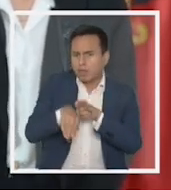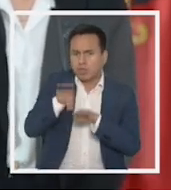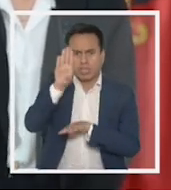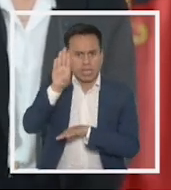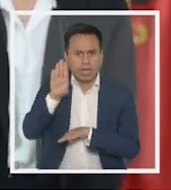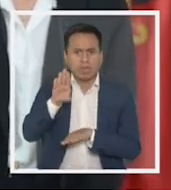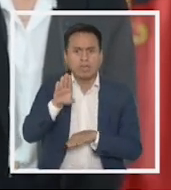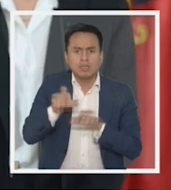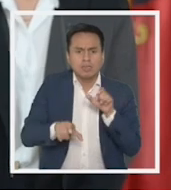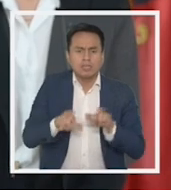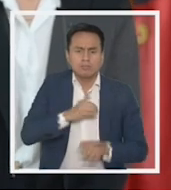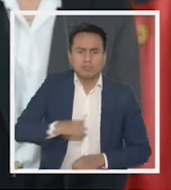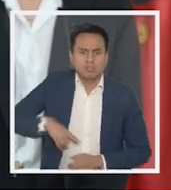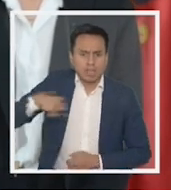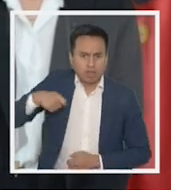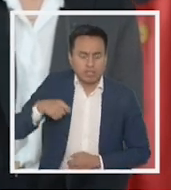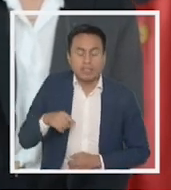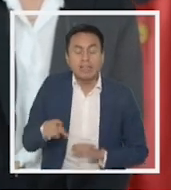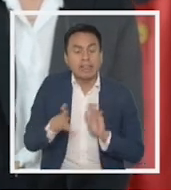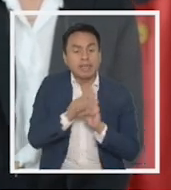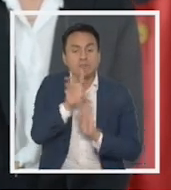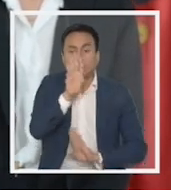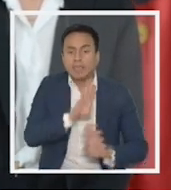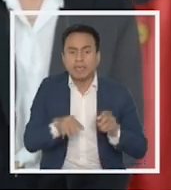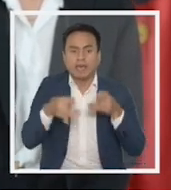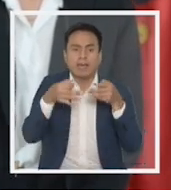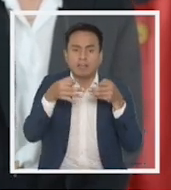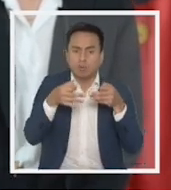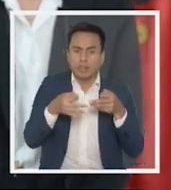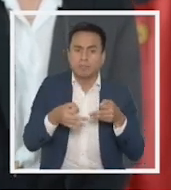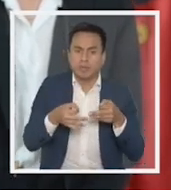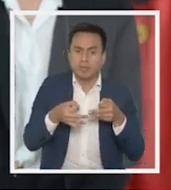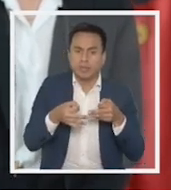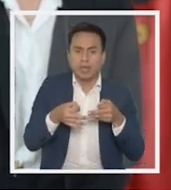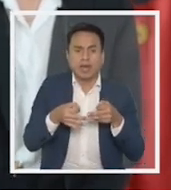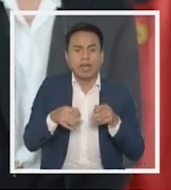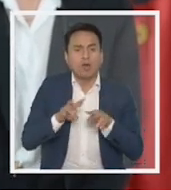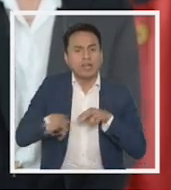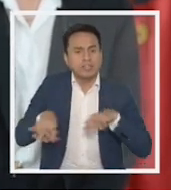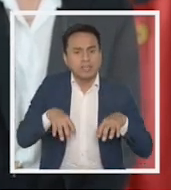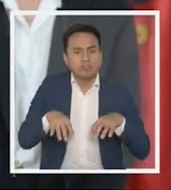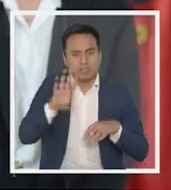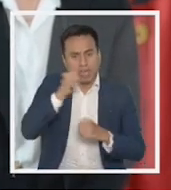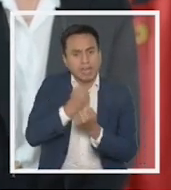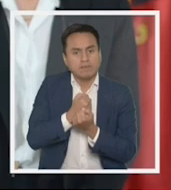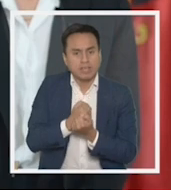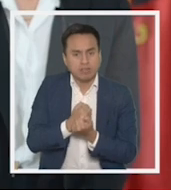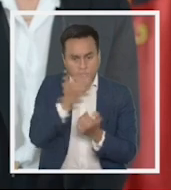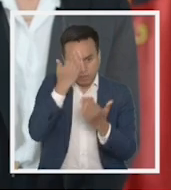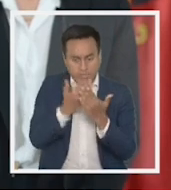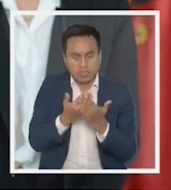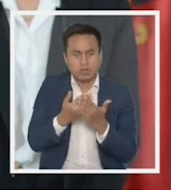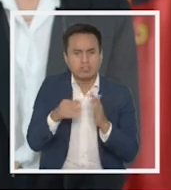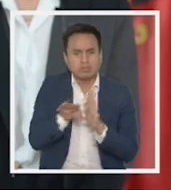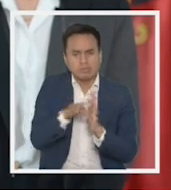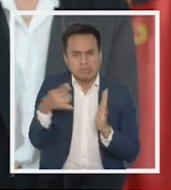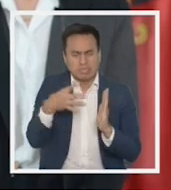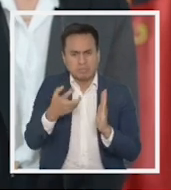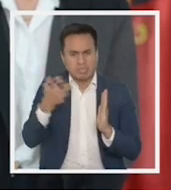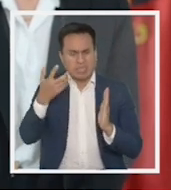adecuadamente la actuación de carabineros frente a una acción criminal cada vez más cruel y